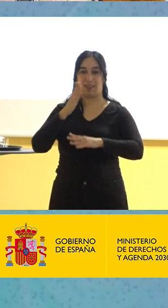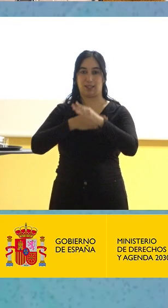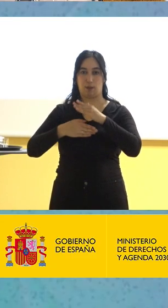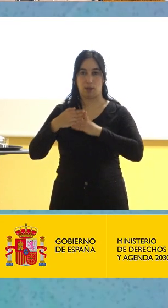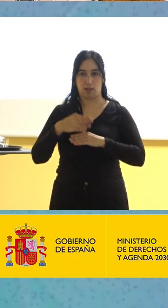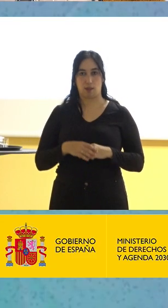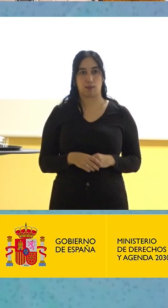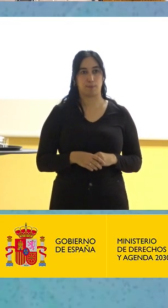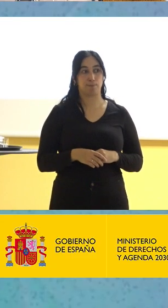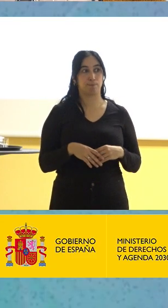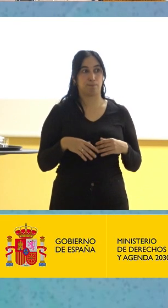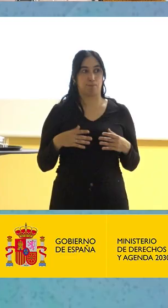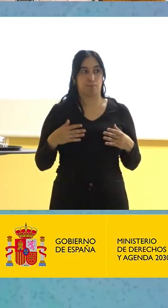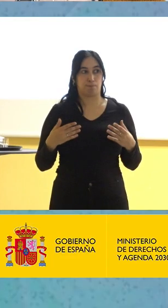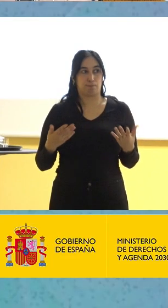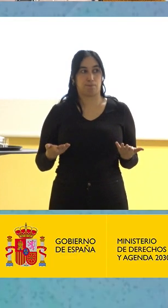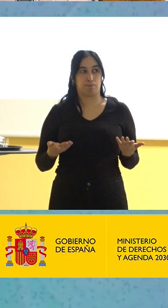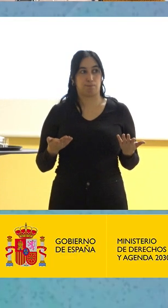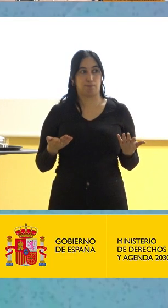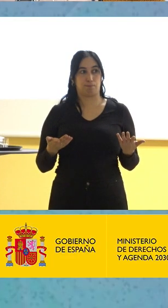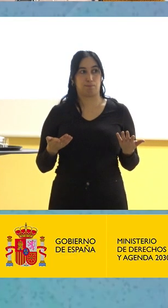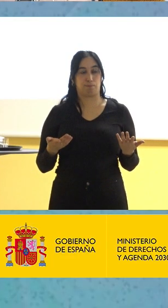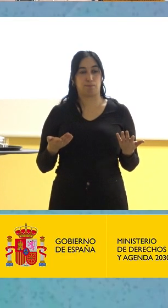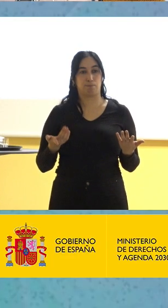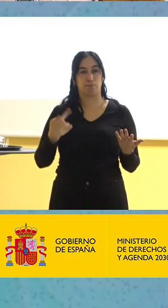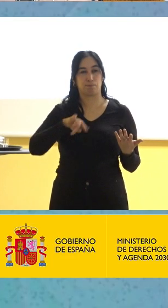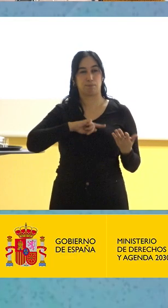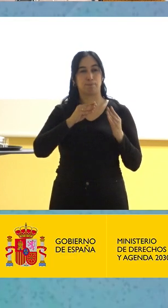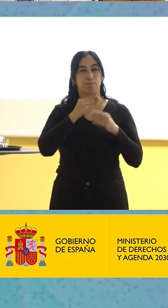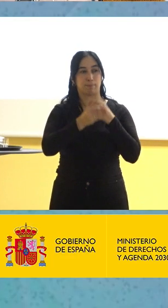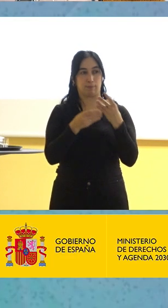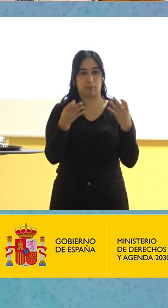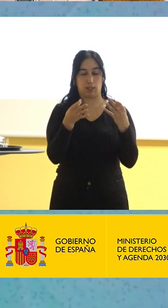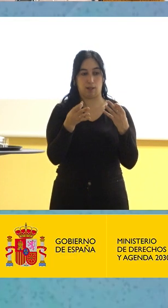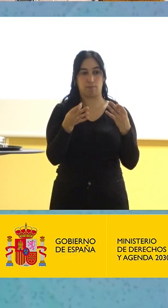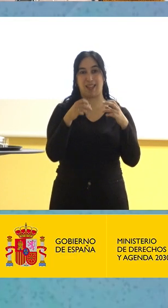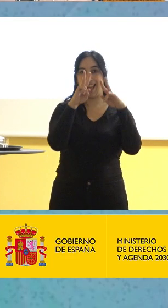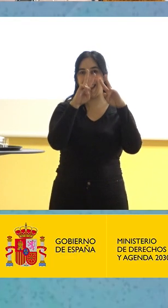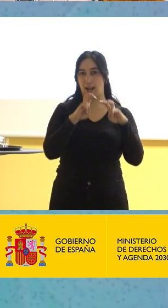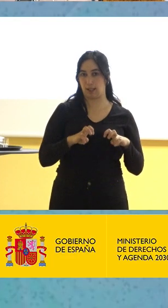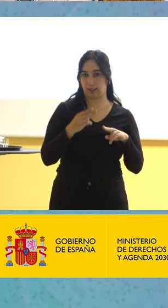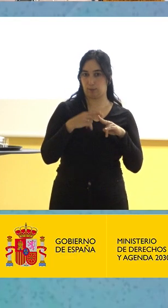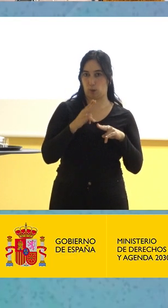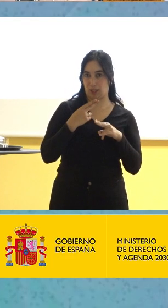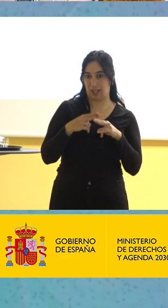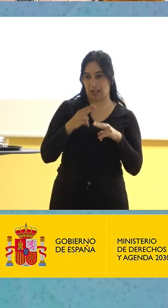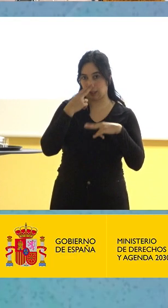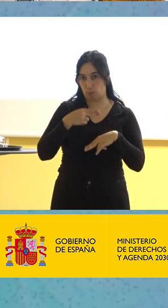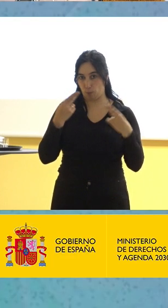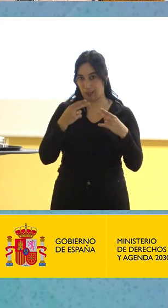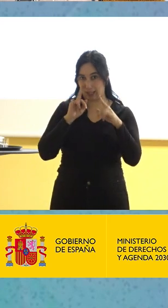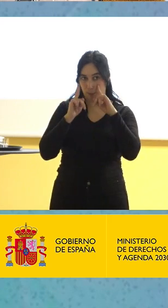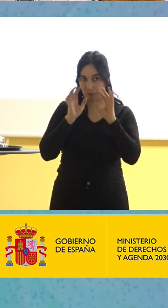Discapacidad. Entonces, bueno, básicamente lo que hemos realizado ha sido un análisis de esas políticas públicas de